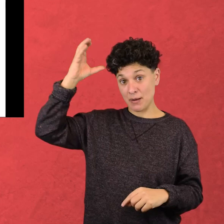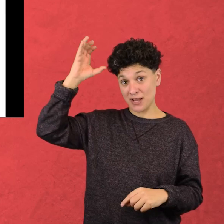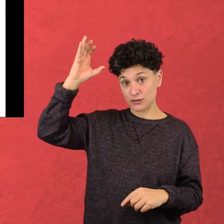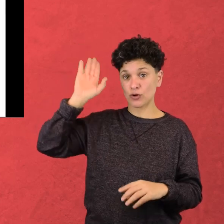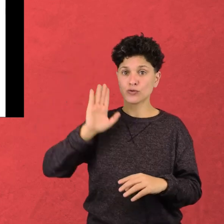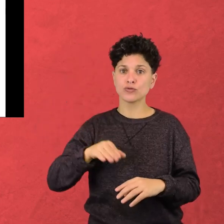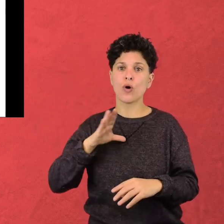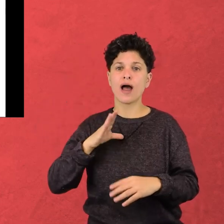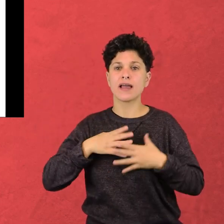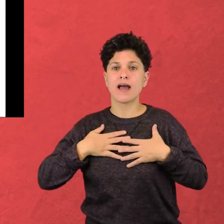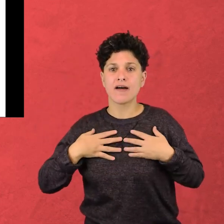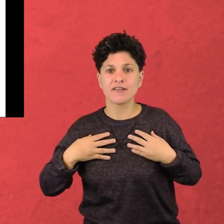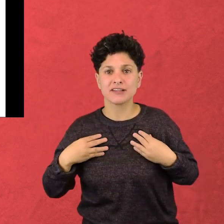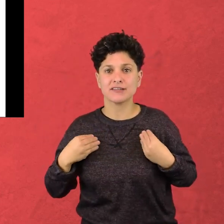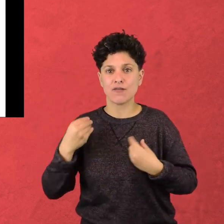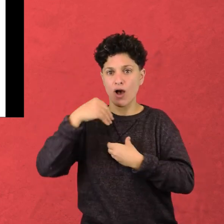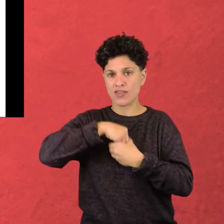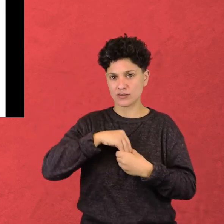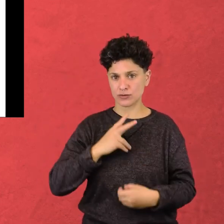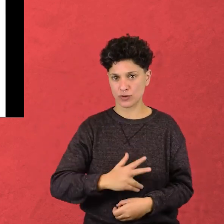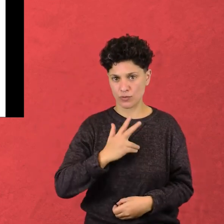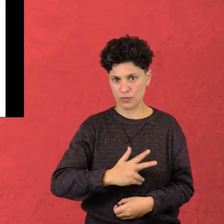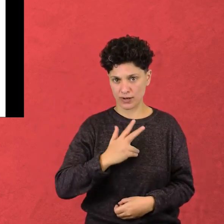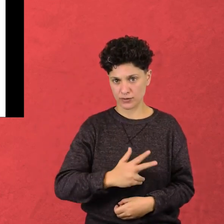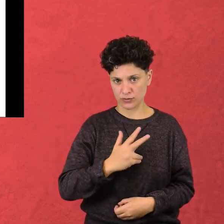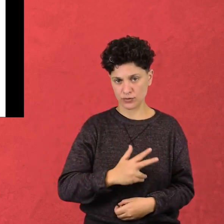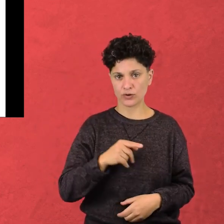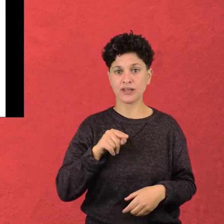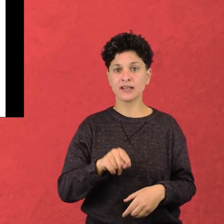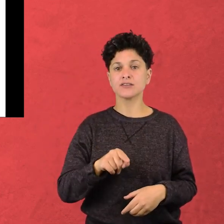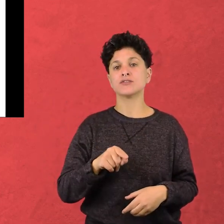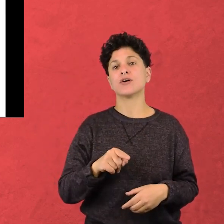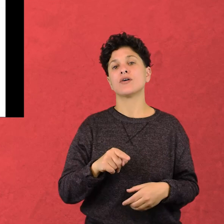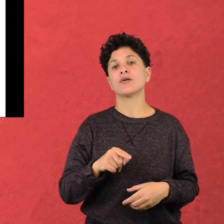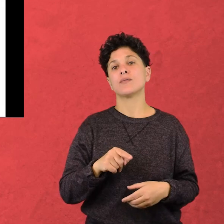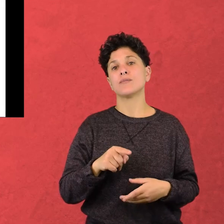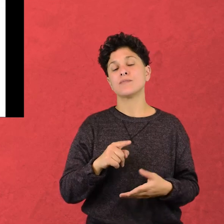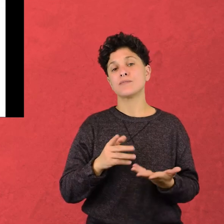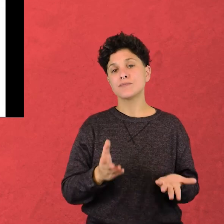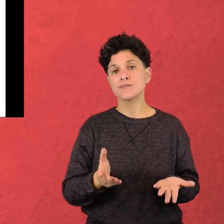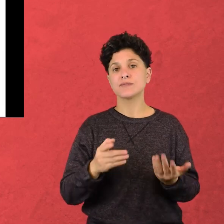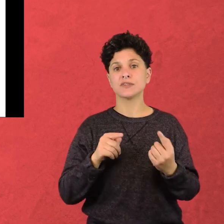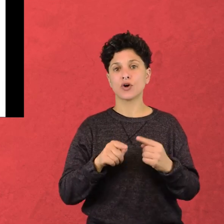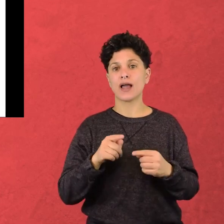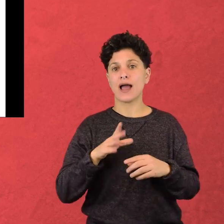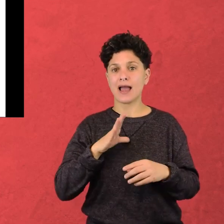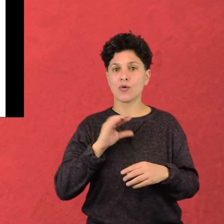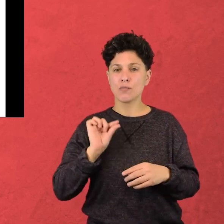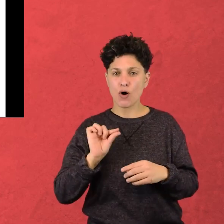El temperamento es la cuota afectiva del ser